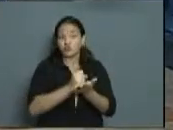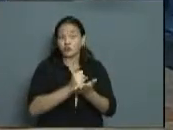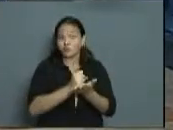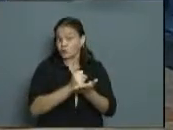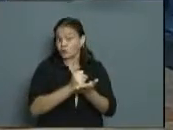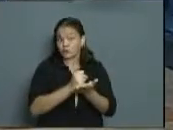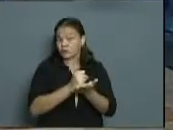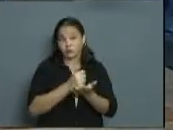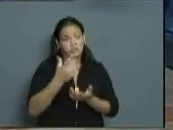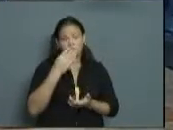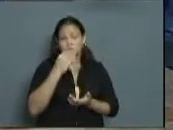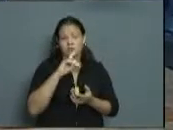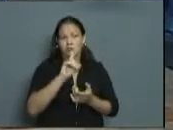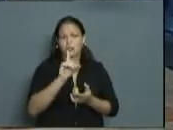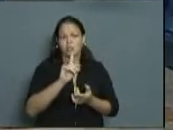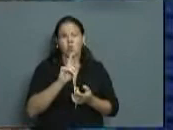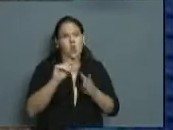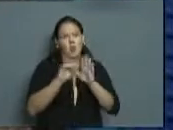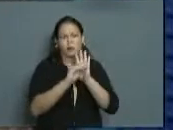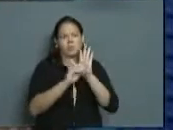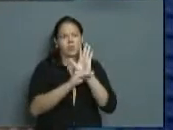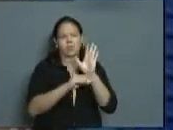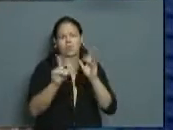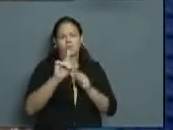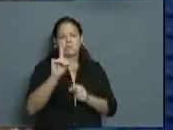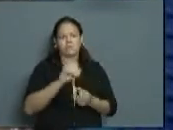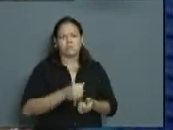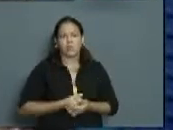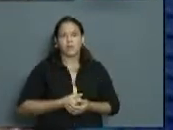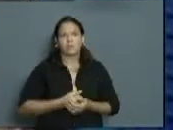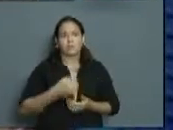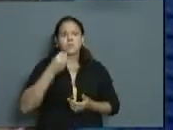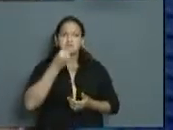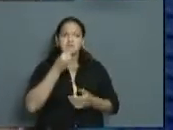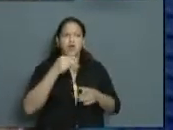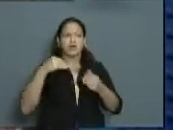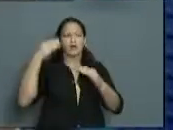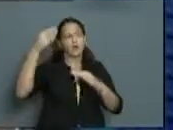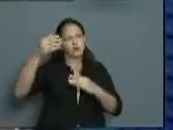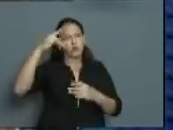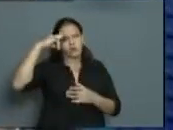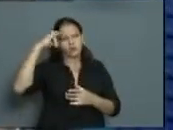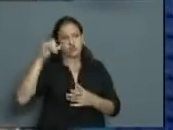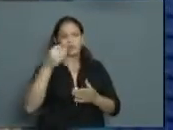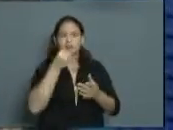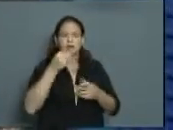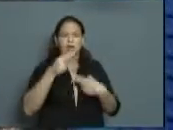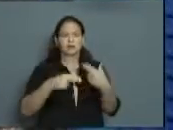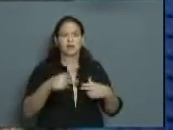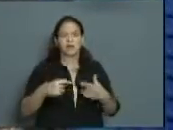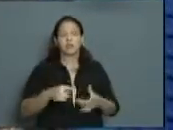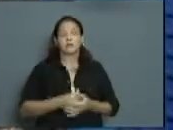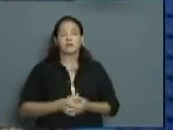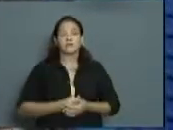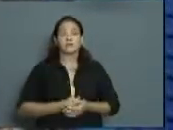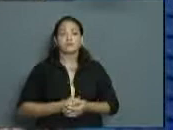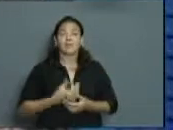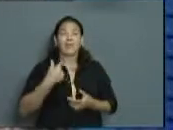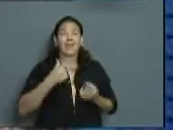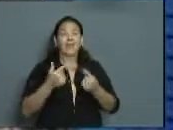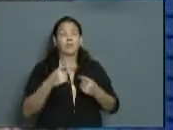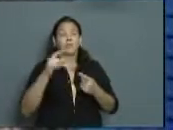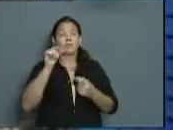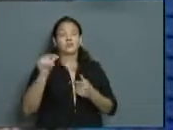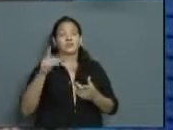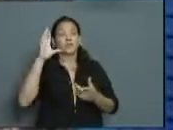Eso no está establecido por protocolo en este momento. Probablemente en el futuro eso se pueda hacer. Hay una cosa que es importante que las personas entiendan. Es